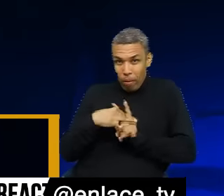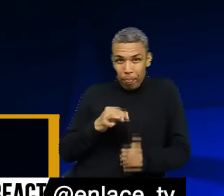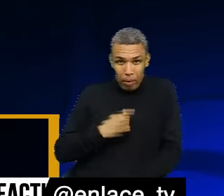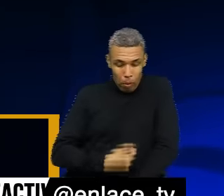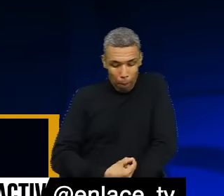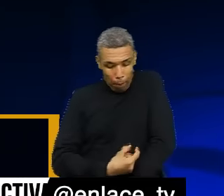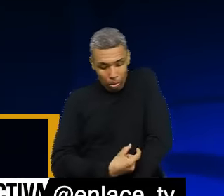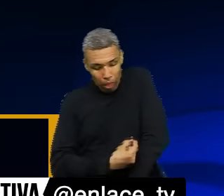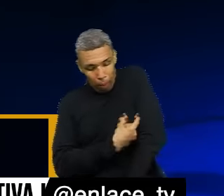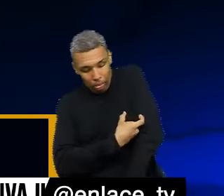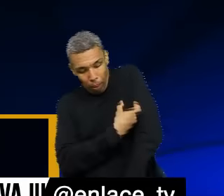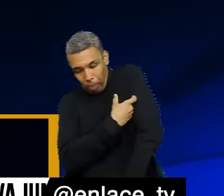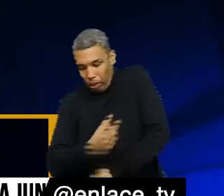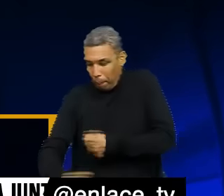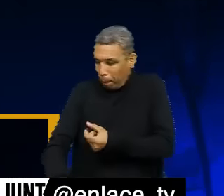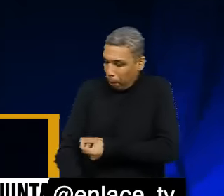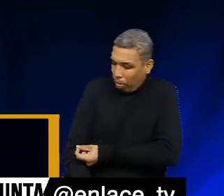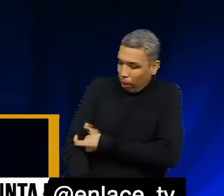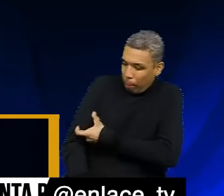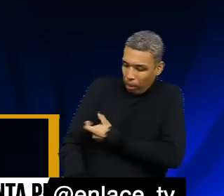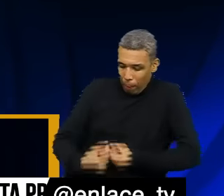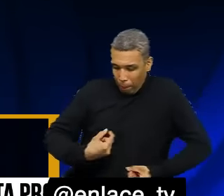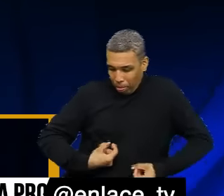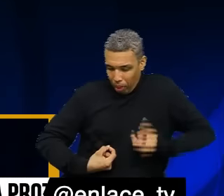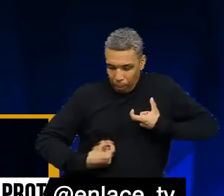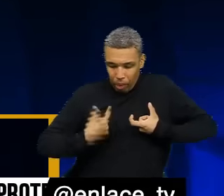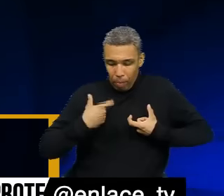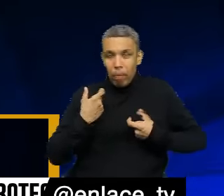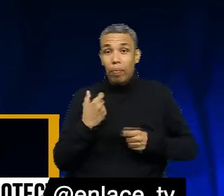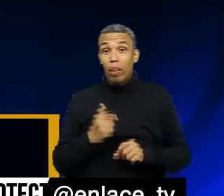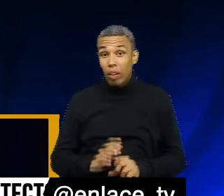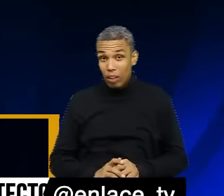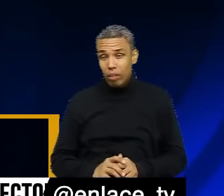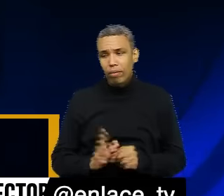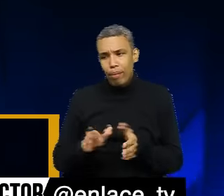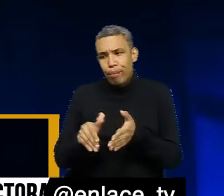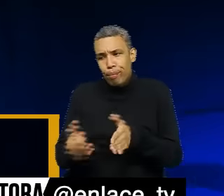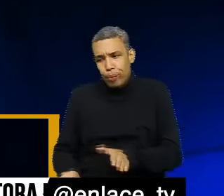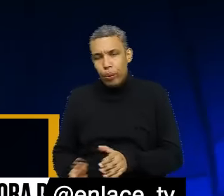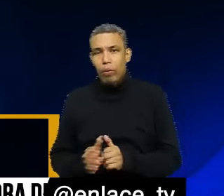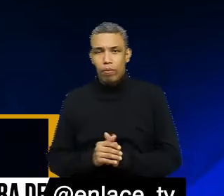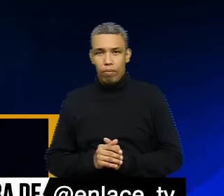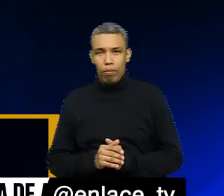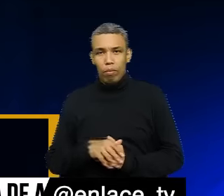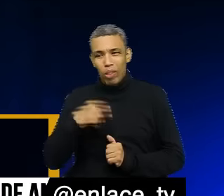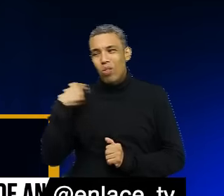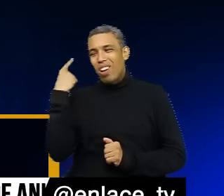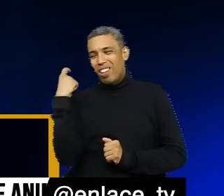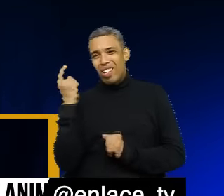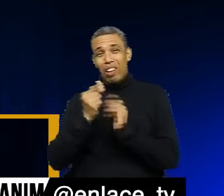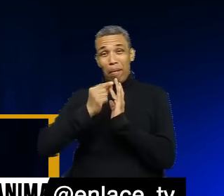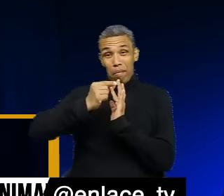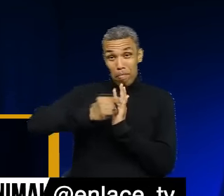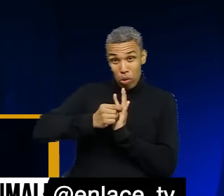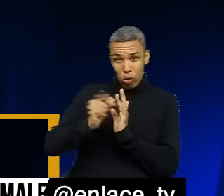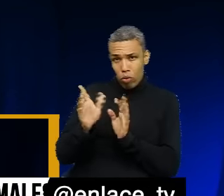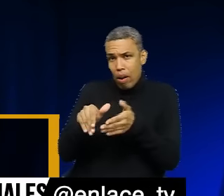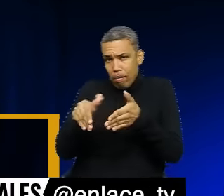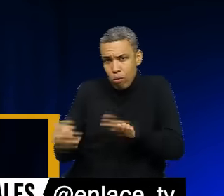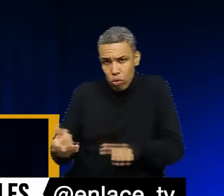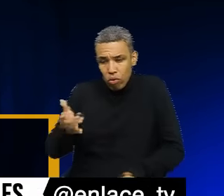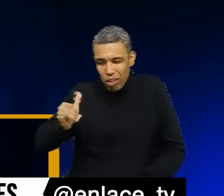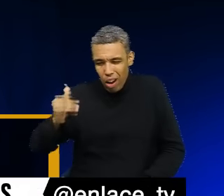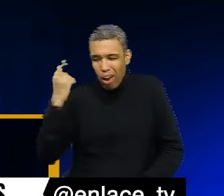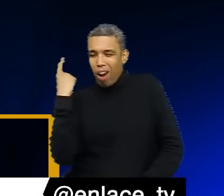minutos después de este hecho, murió en la policlínica su esposo Renzo Puentes, de 32 años de edad. Y en ese momento, en la unidad de quemados